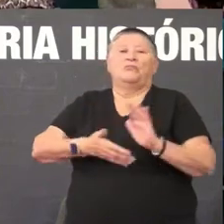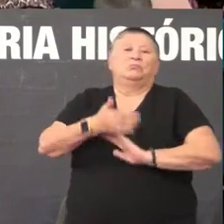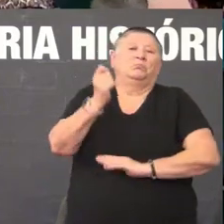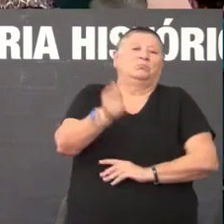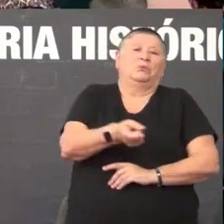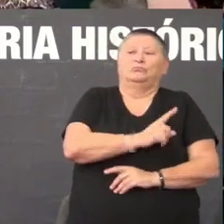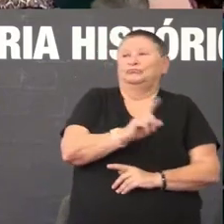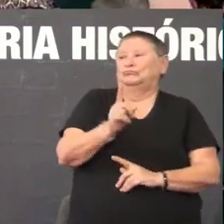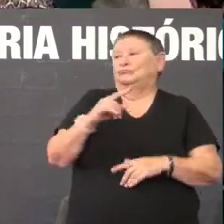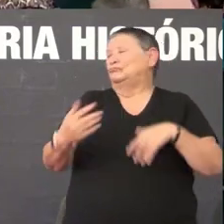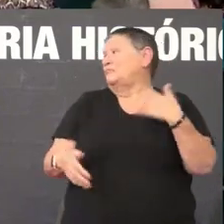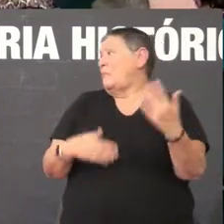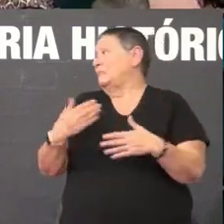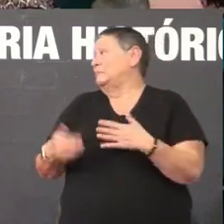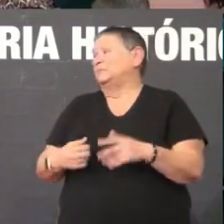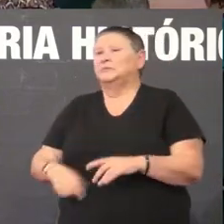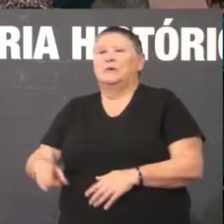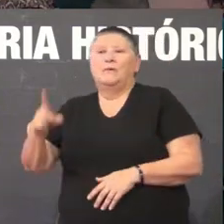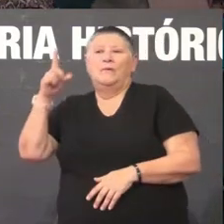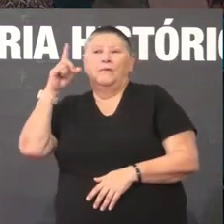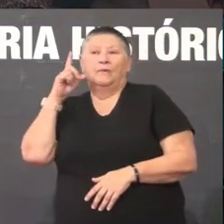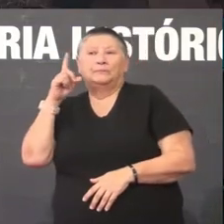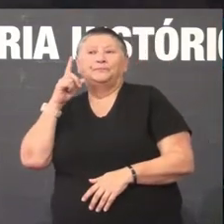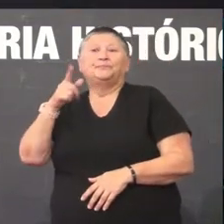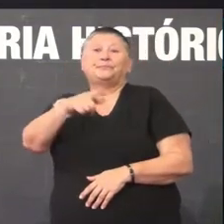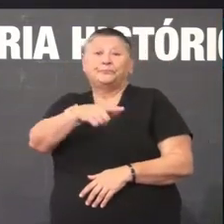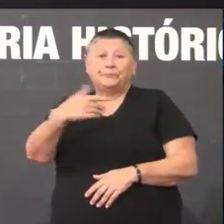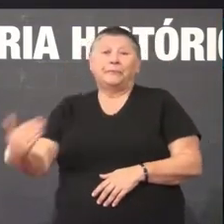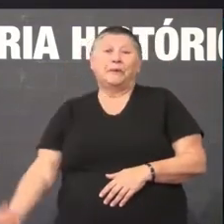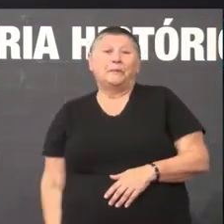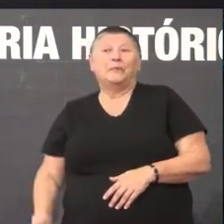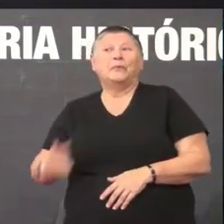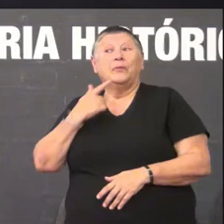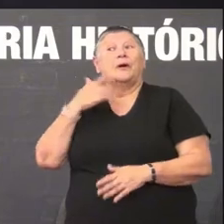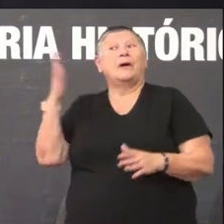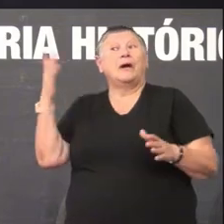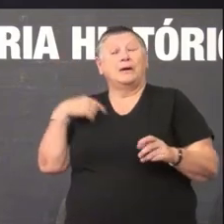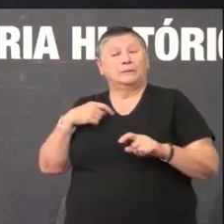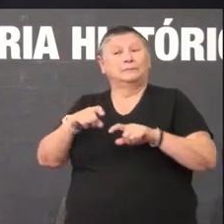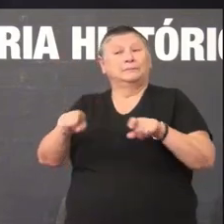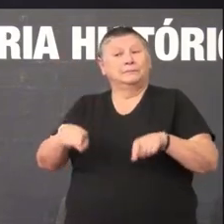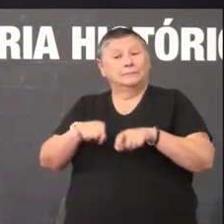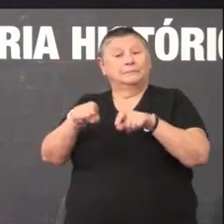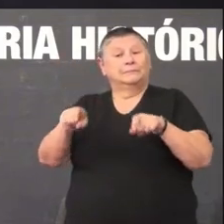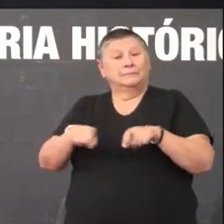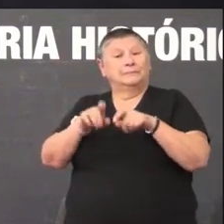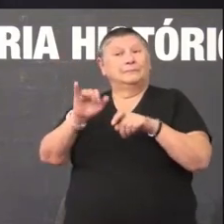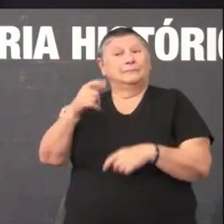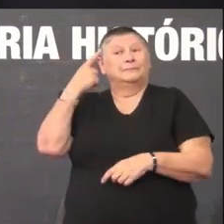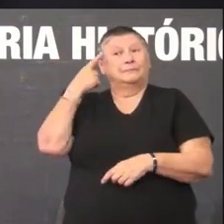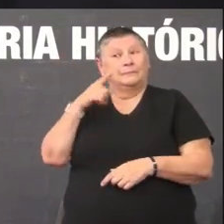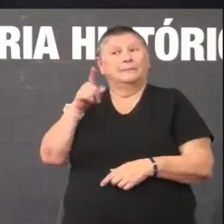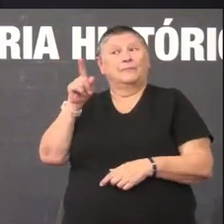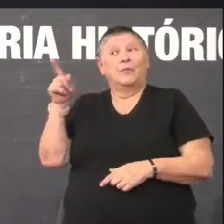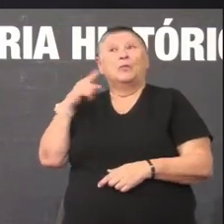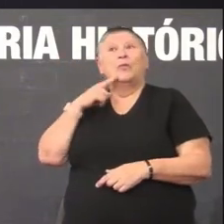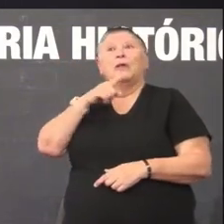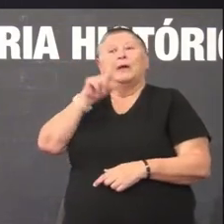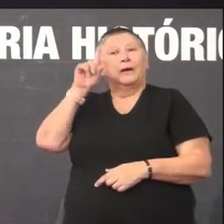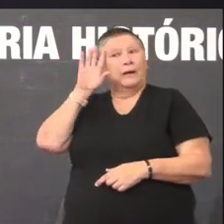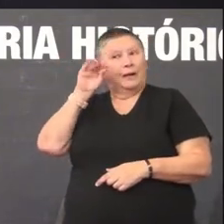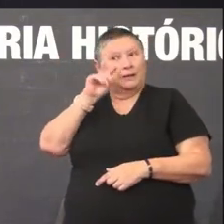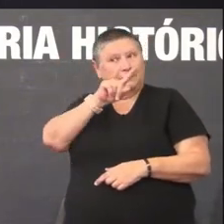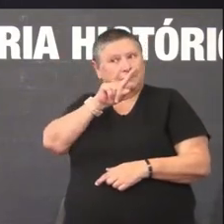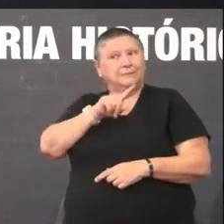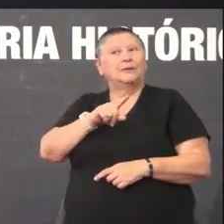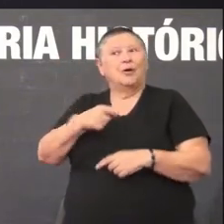pagar, tal. Ella amenazó con sacar las cintas y tal. Porque sabéis que instaló, además fue muy original. Bárbara Rey